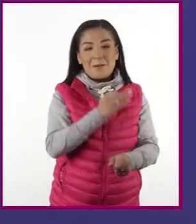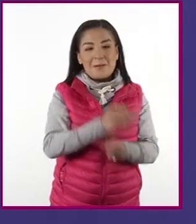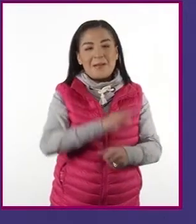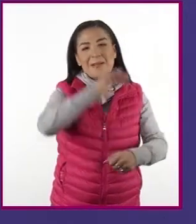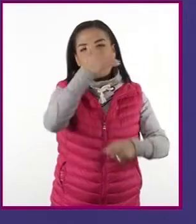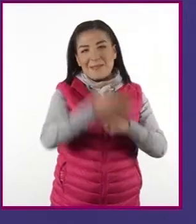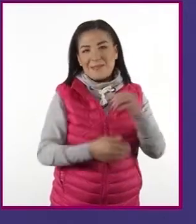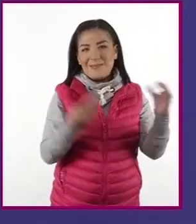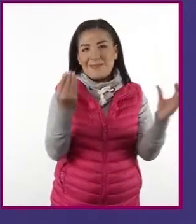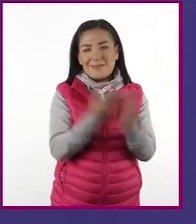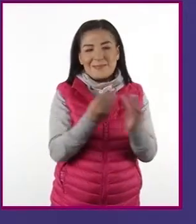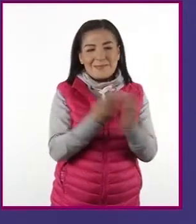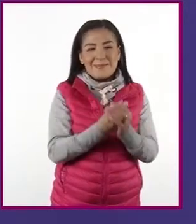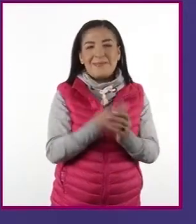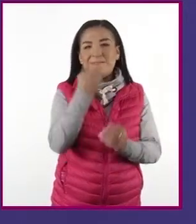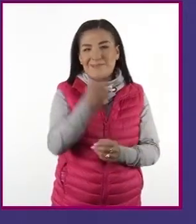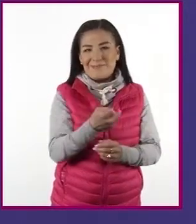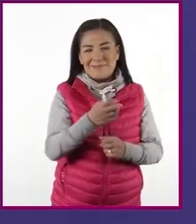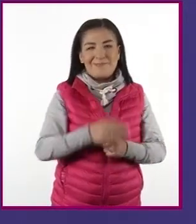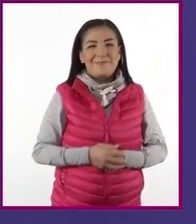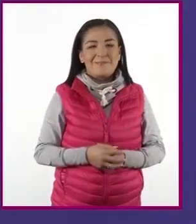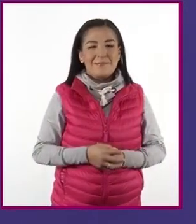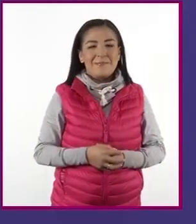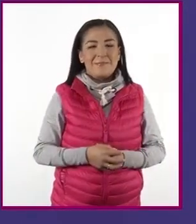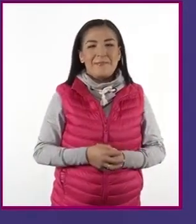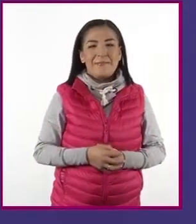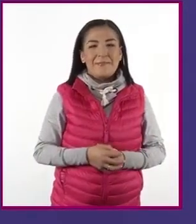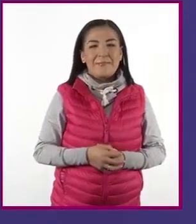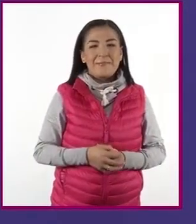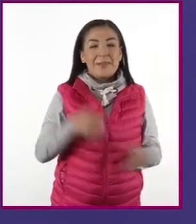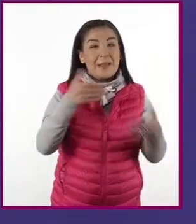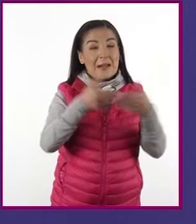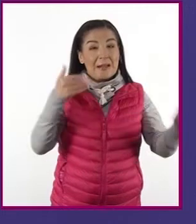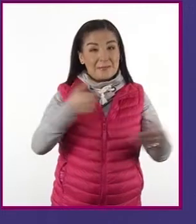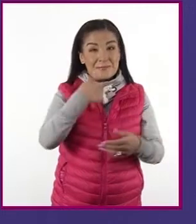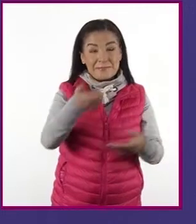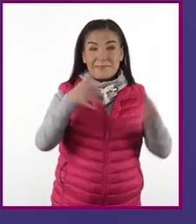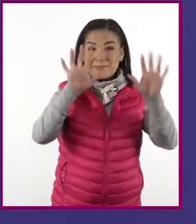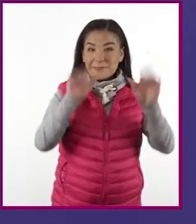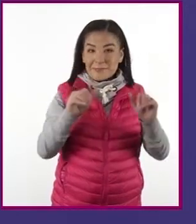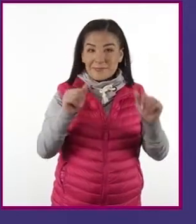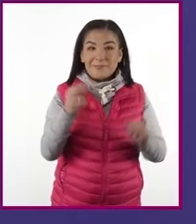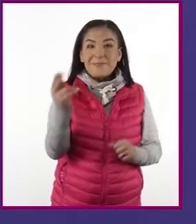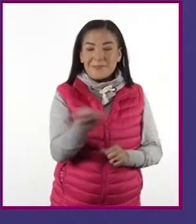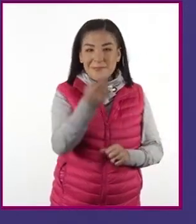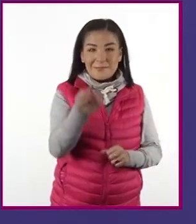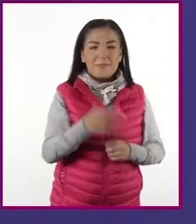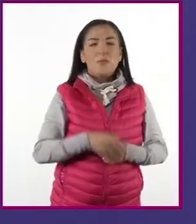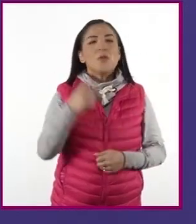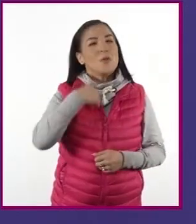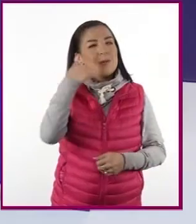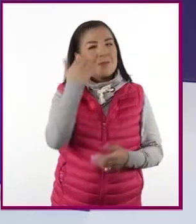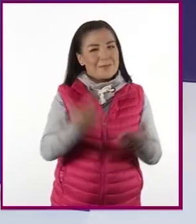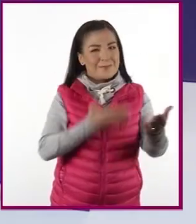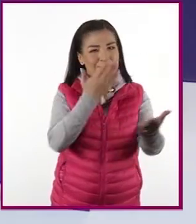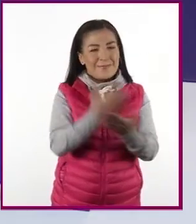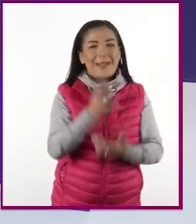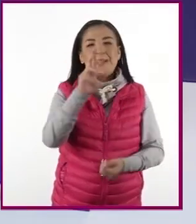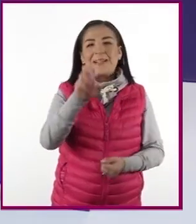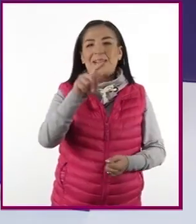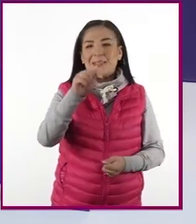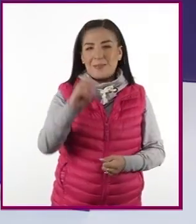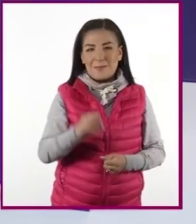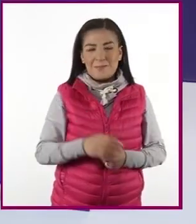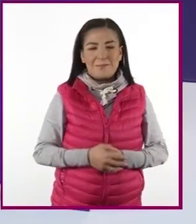sesión, pero antes de despedirme de ustedes, quiero proponerles un reto.